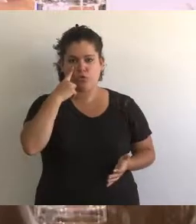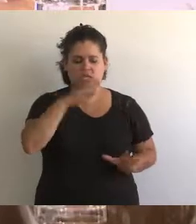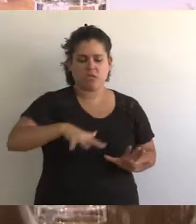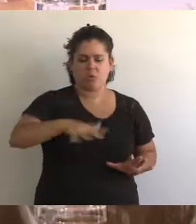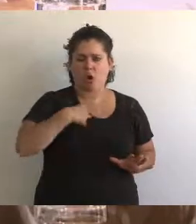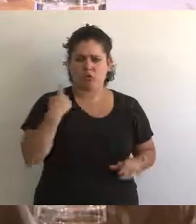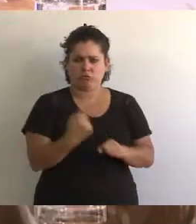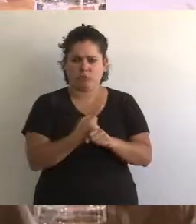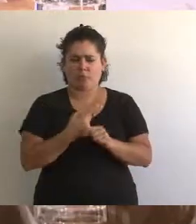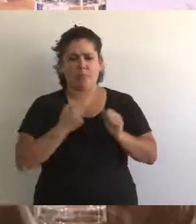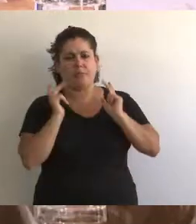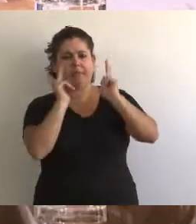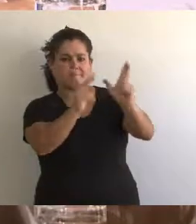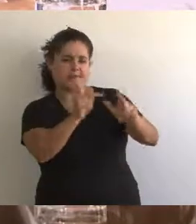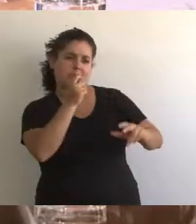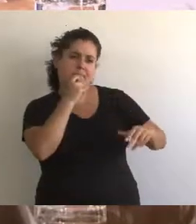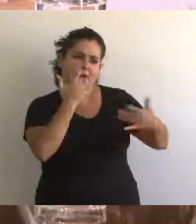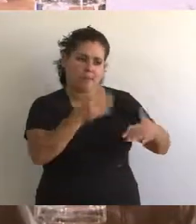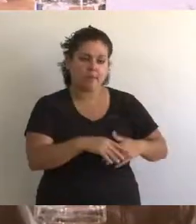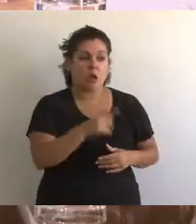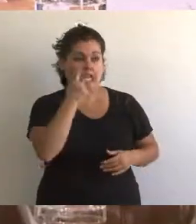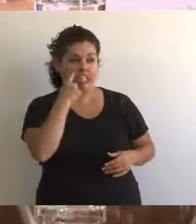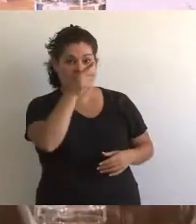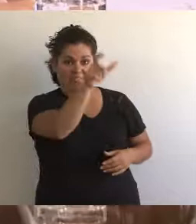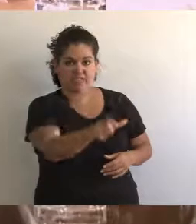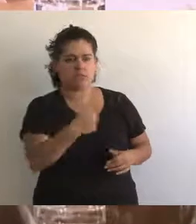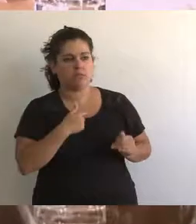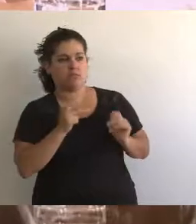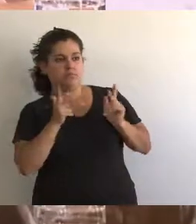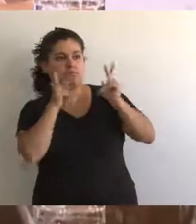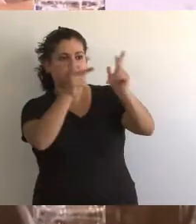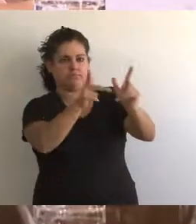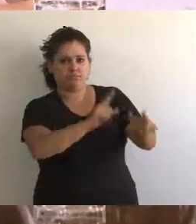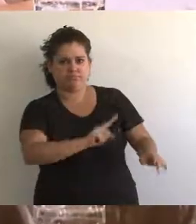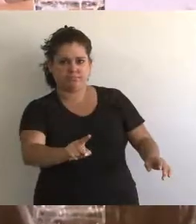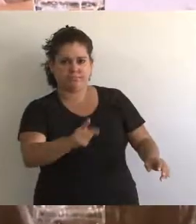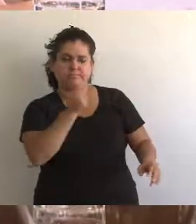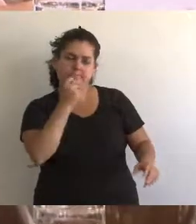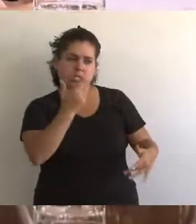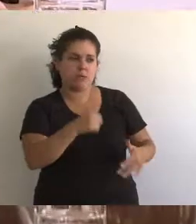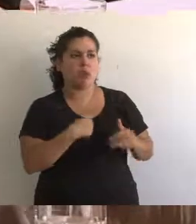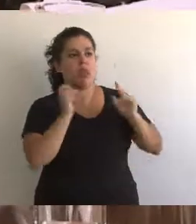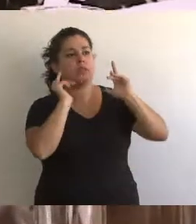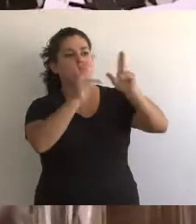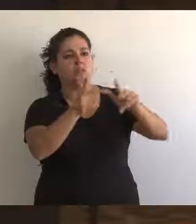no podemos indicarle al intendente de la municipalidad